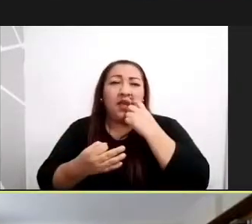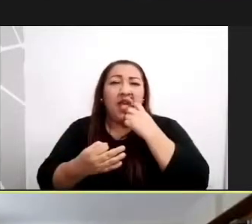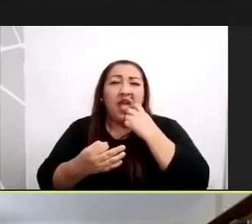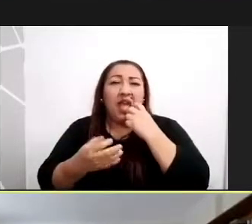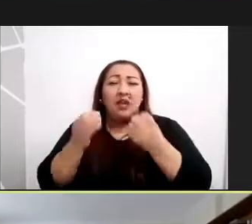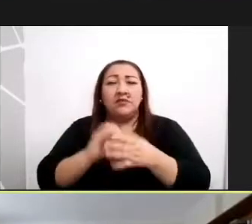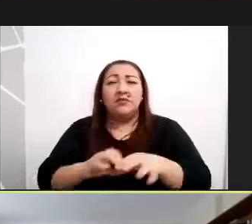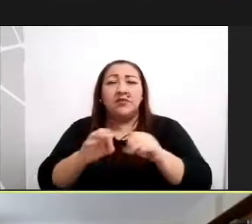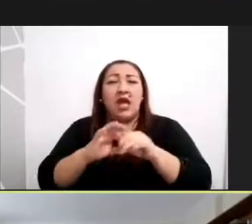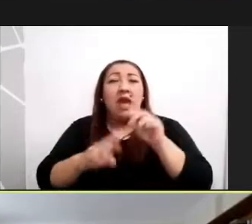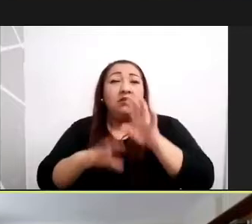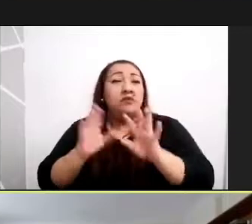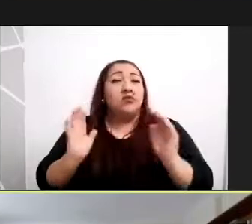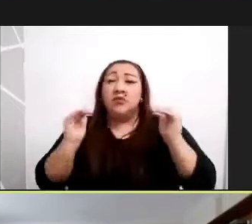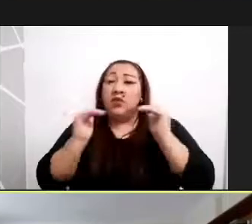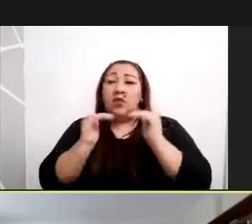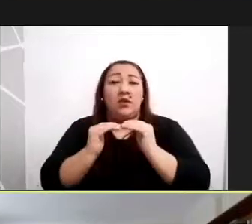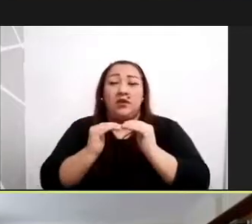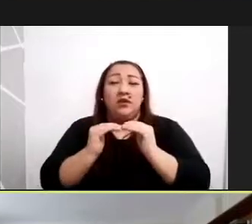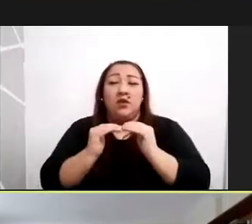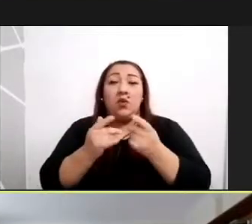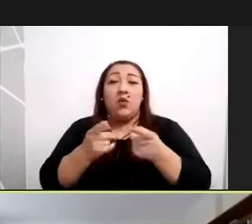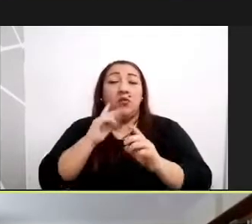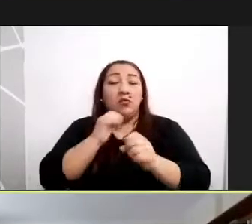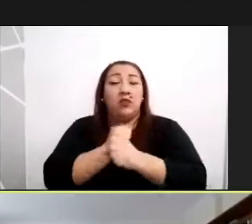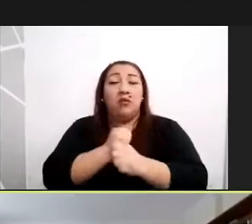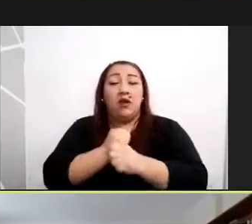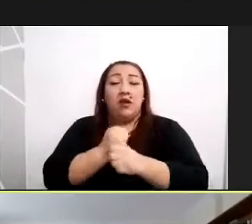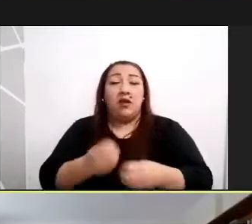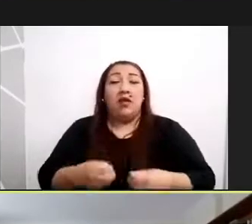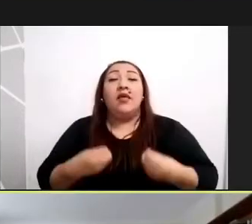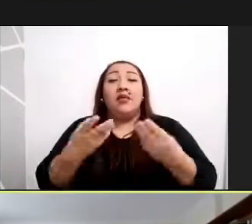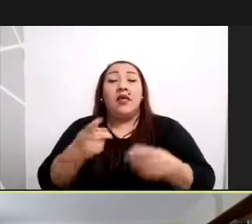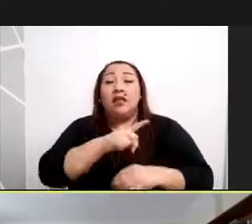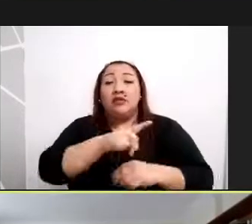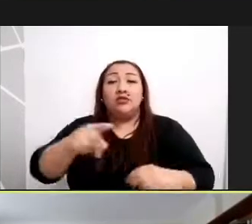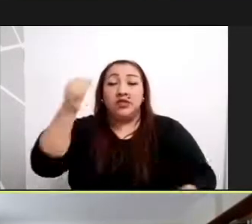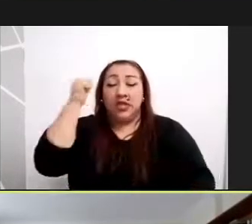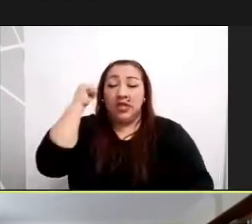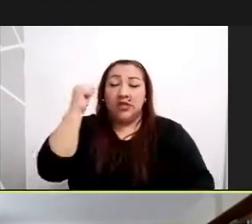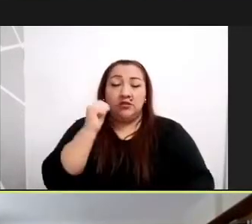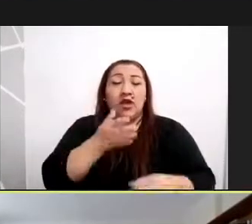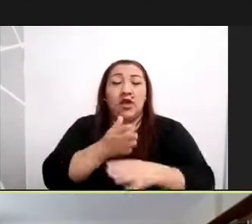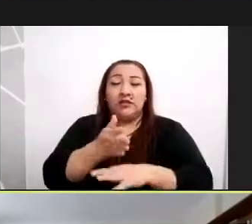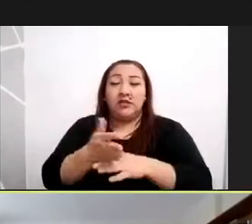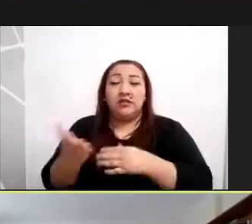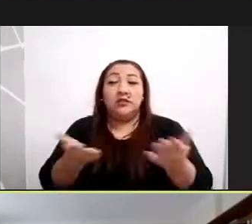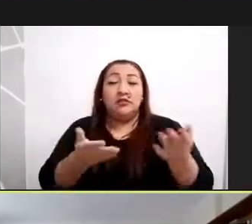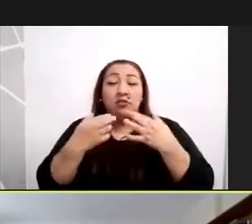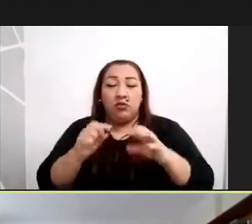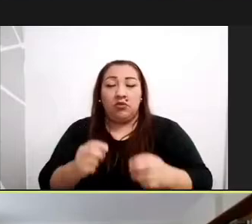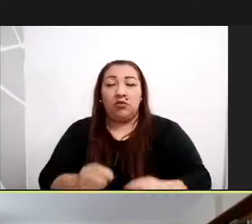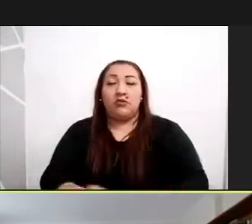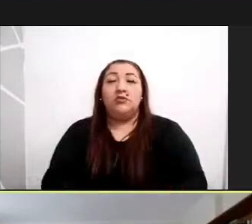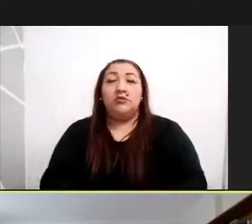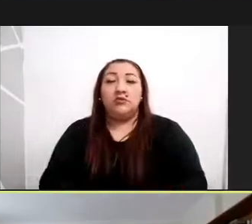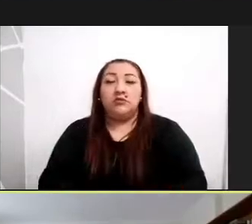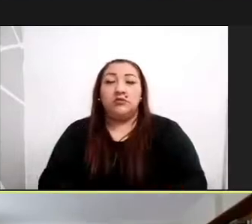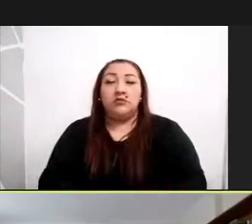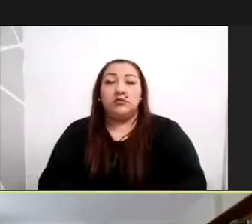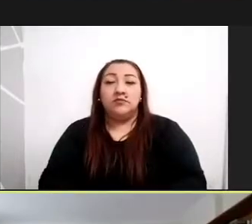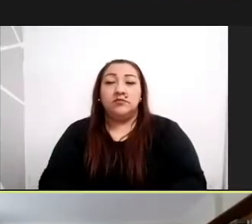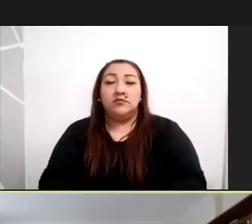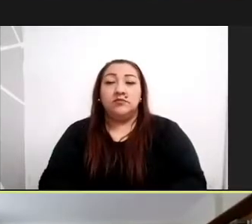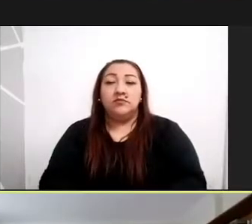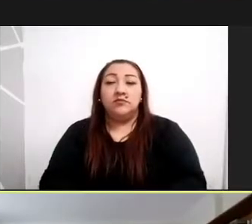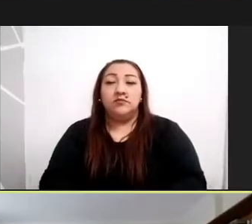todo desigualdades en cuanto al ejercicio efectivo de estos derechos y el acceso a servicios públicos de calidad. Pero más